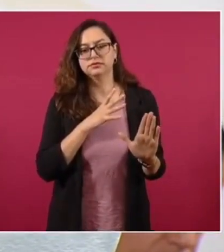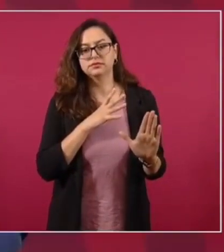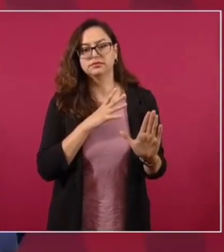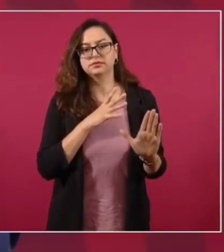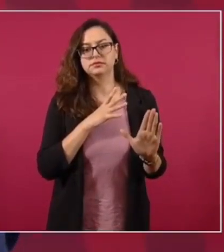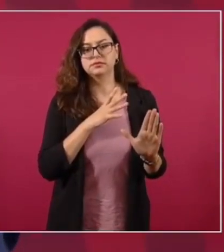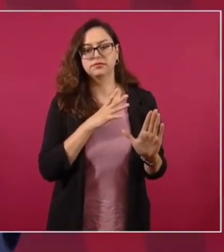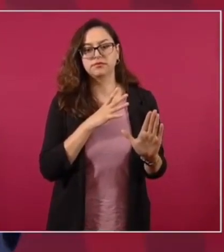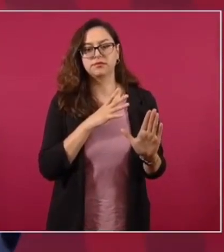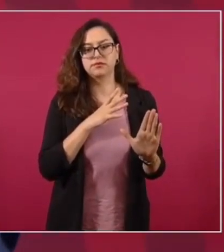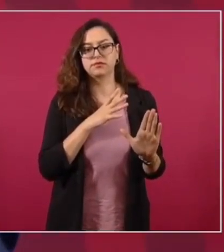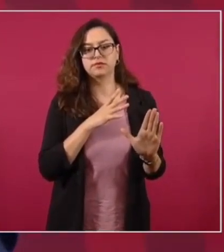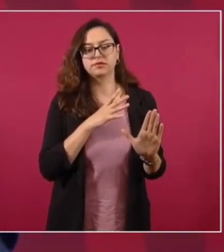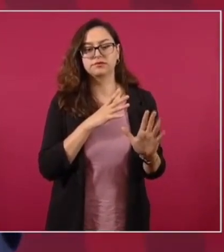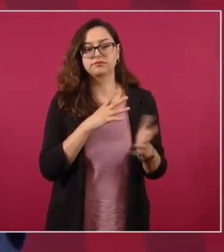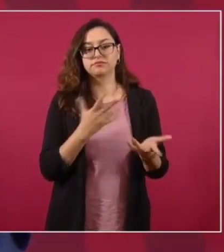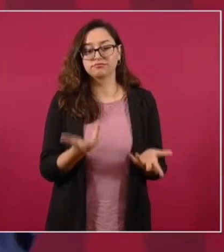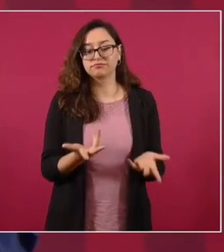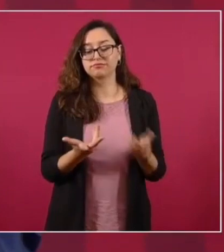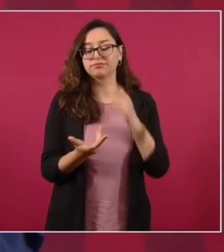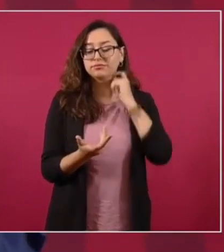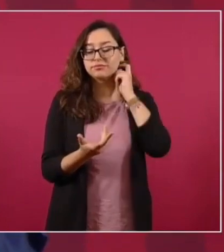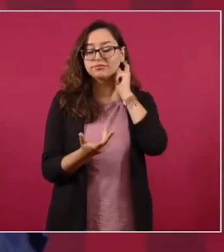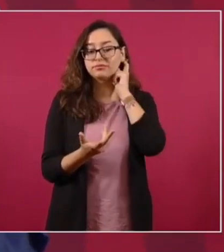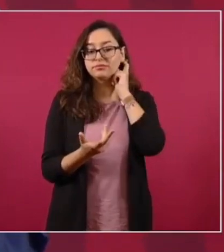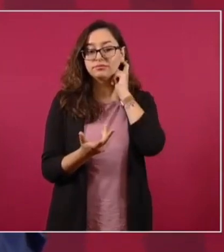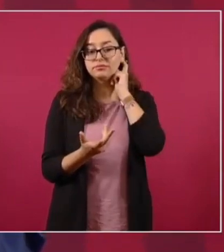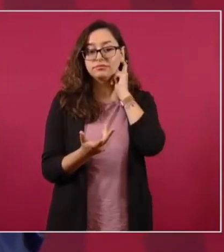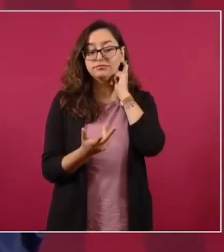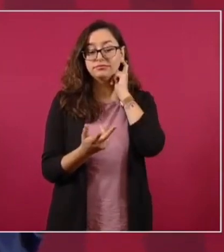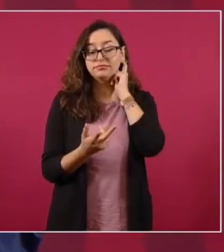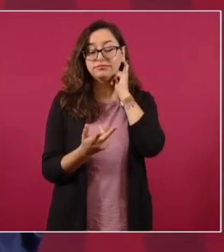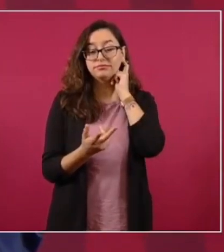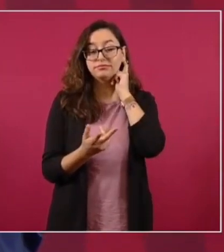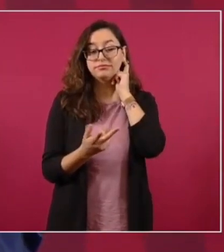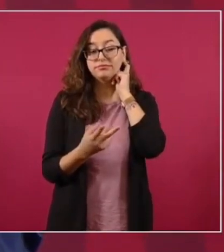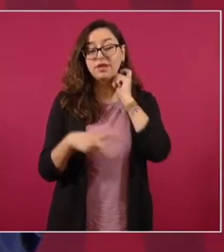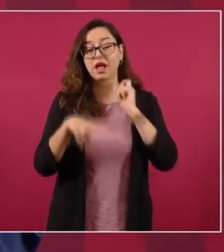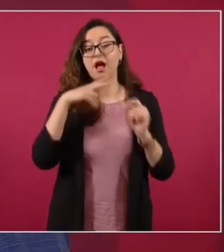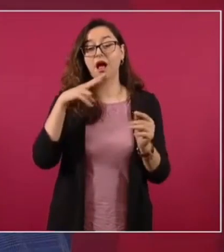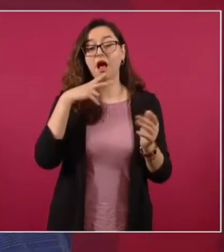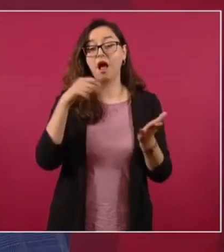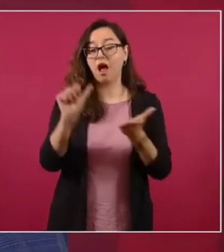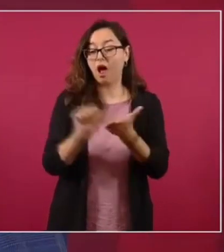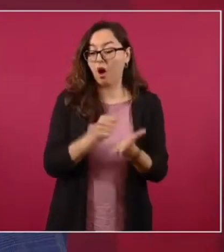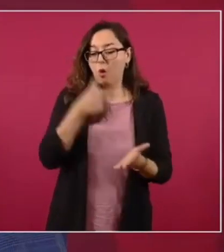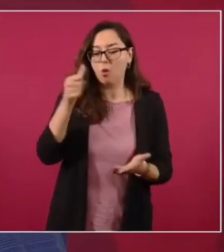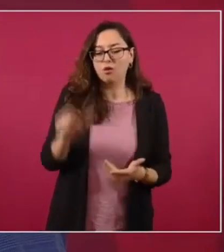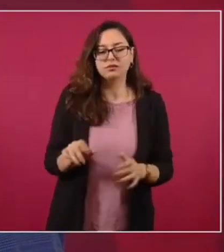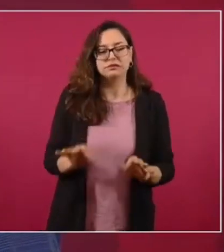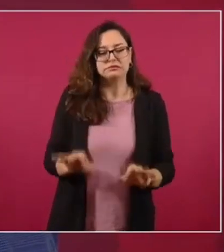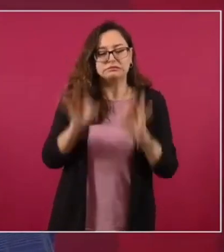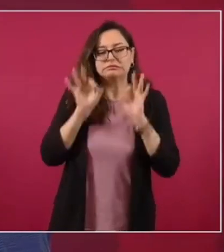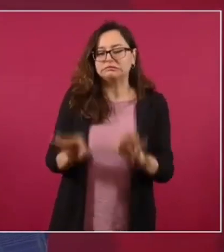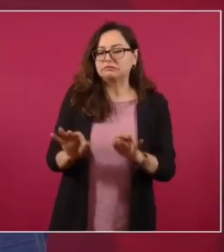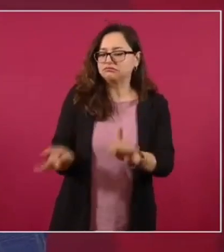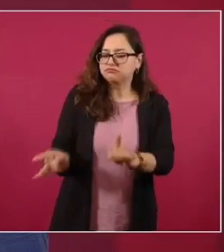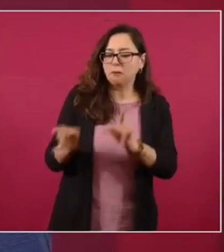el mejor aguacate del mundo es el que se produce en